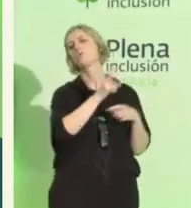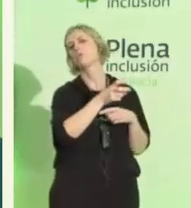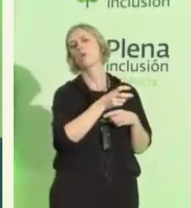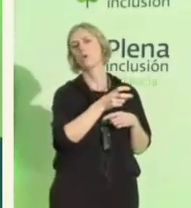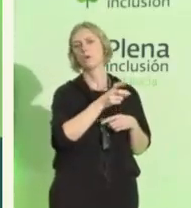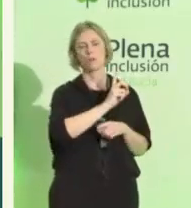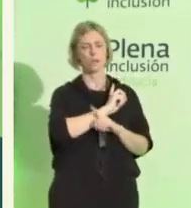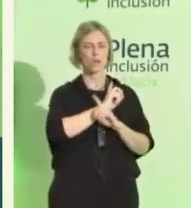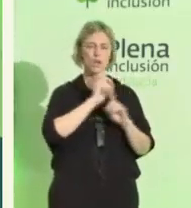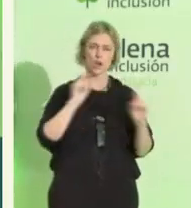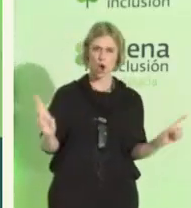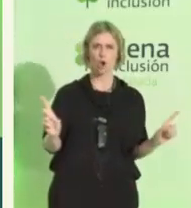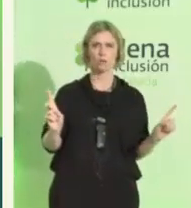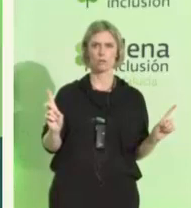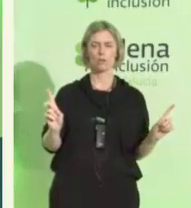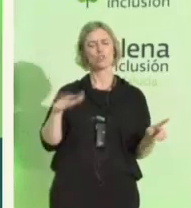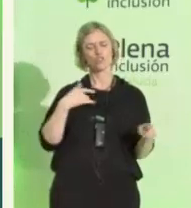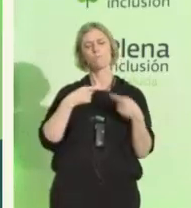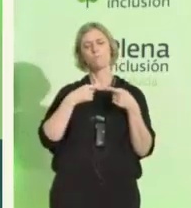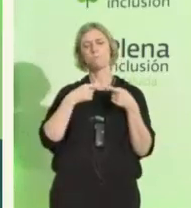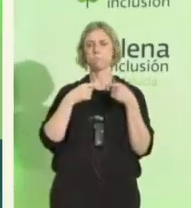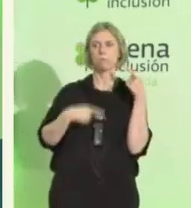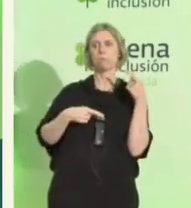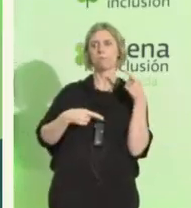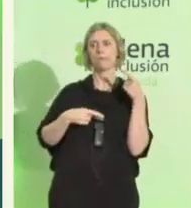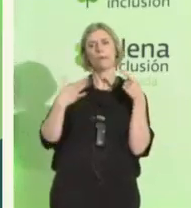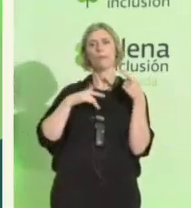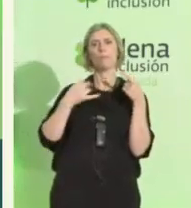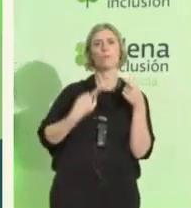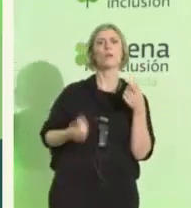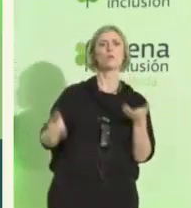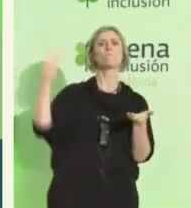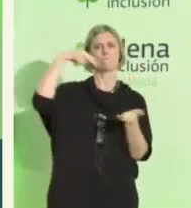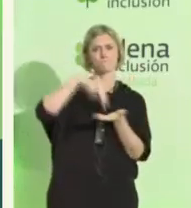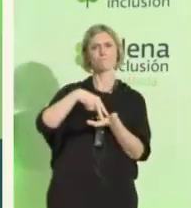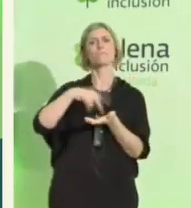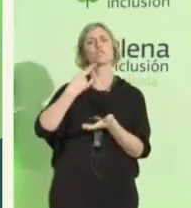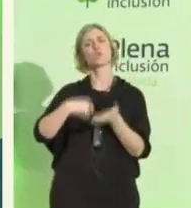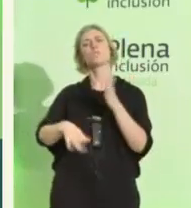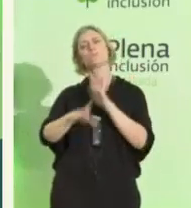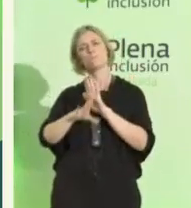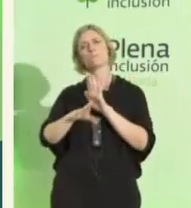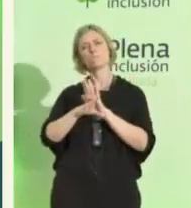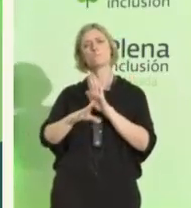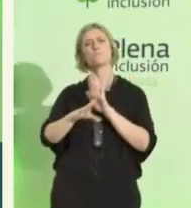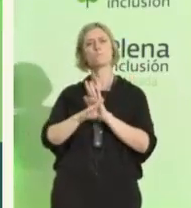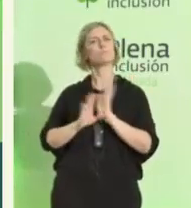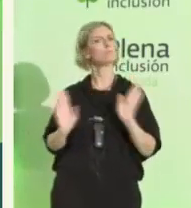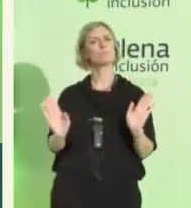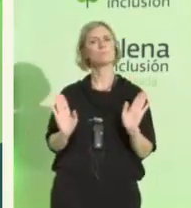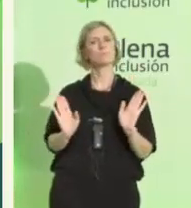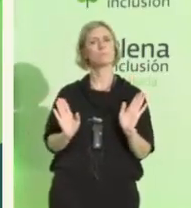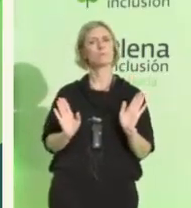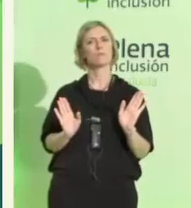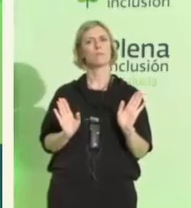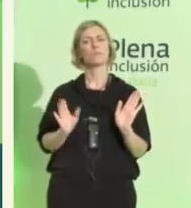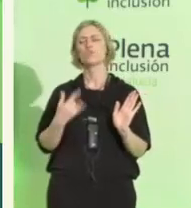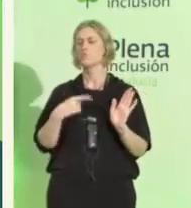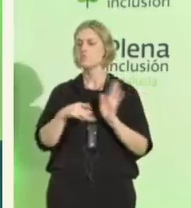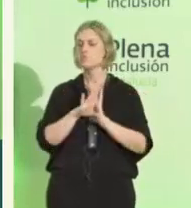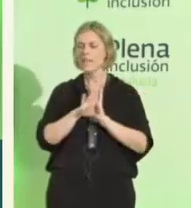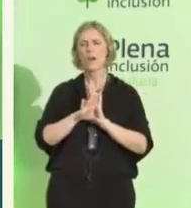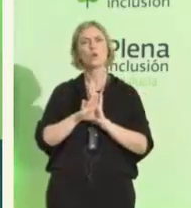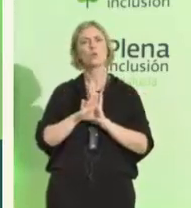lo frustramos y lo levantamos y seguimos y seguimos Yo sigo me mato